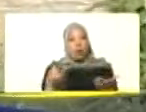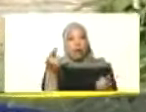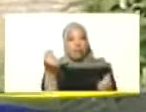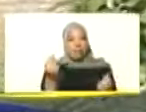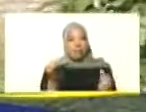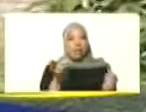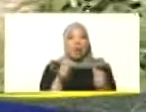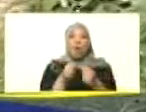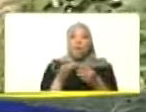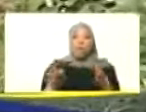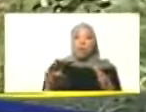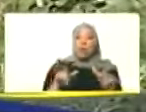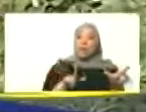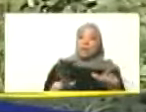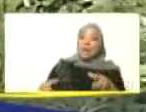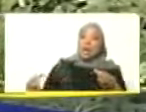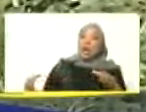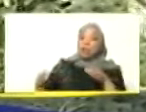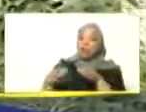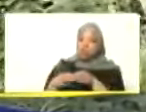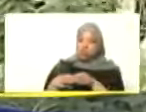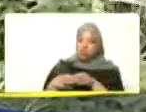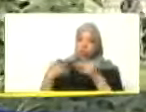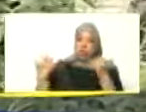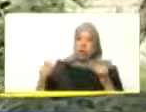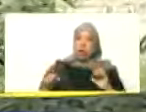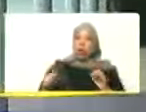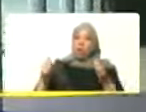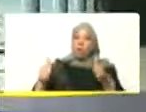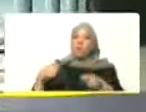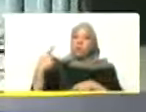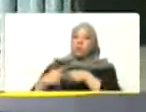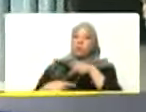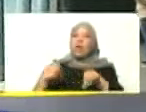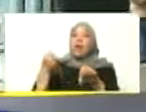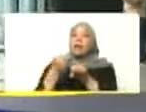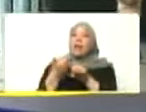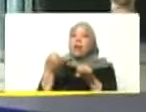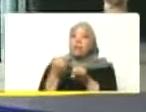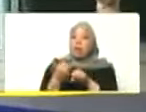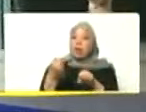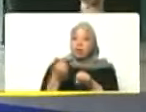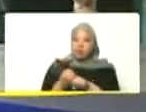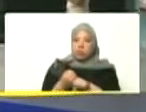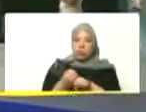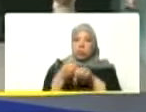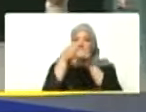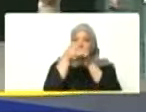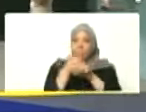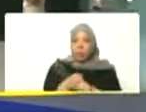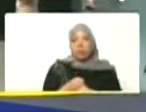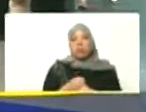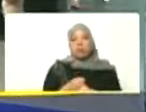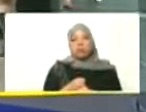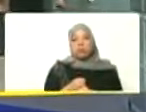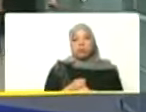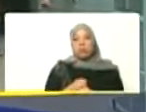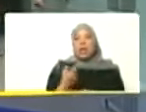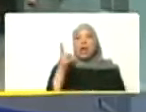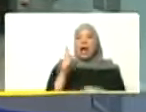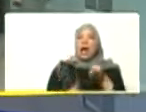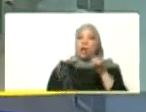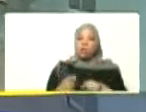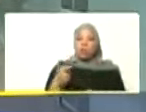ya tienen sus brigadas conformadas y ya comenzaron pues a trabajar y esperar pues que lleguen en alguna de